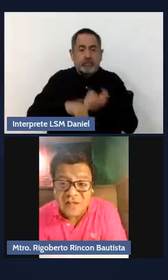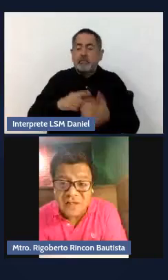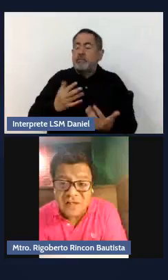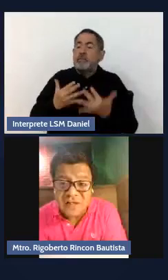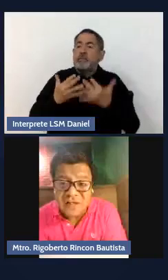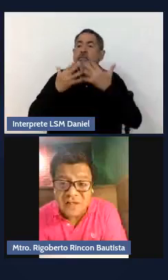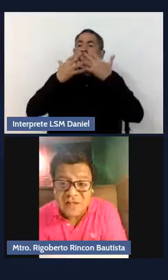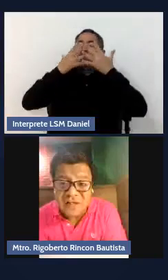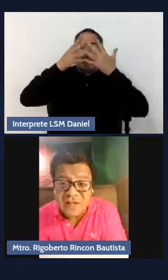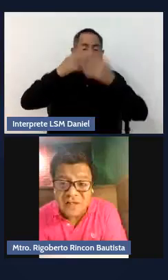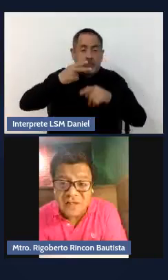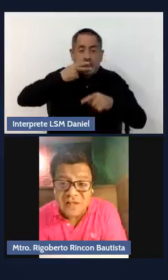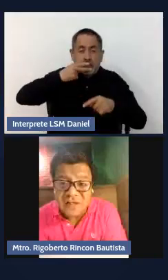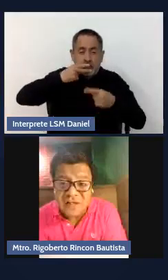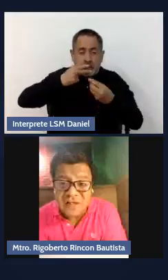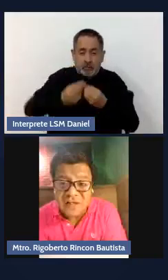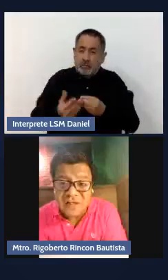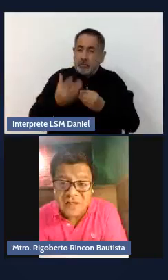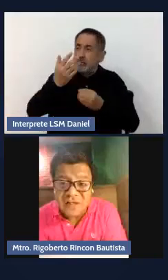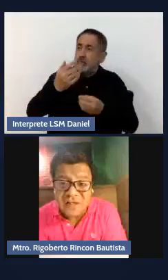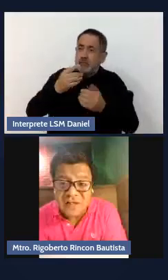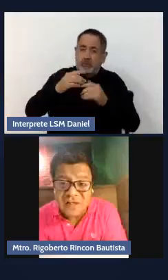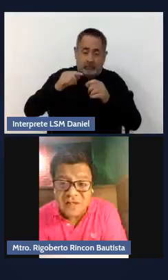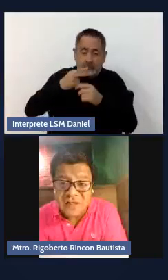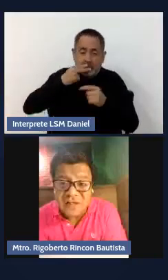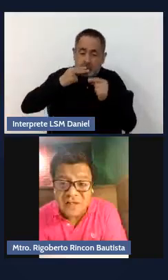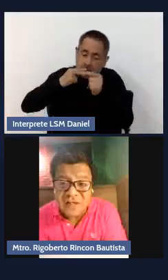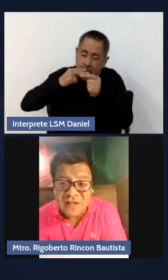a los completamente 1000 grados centígrados.